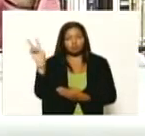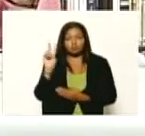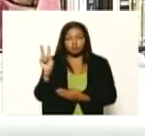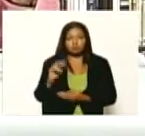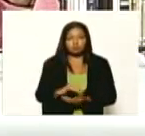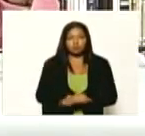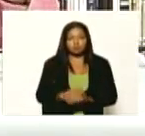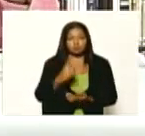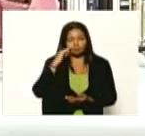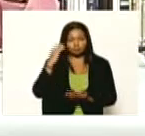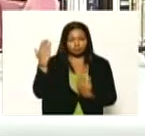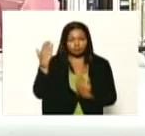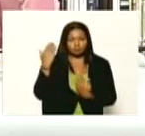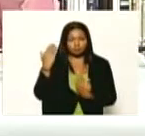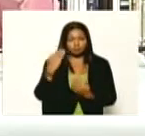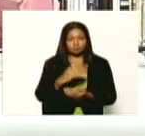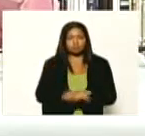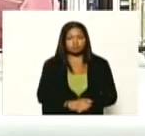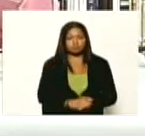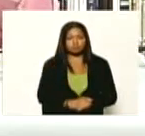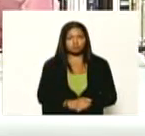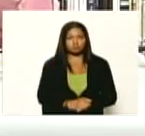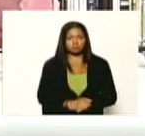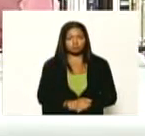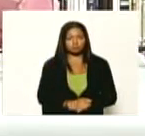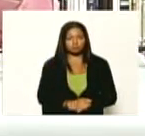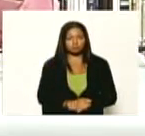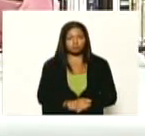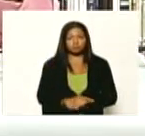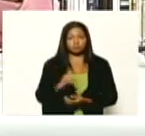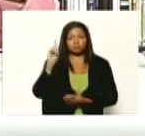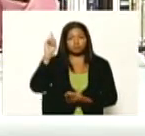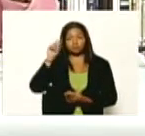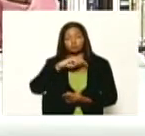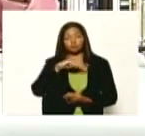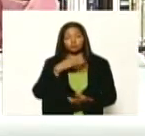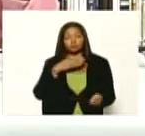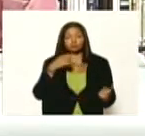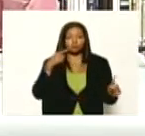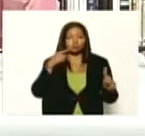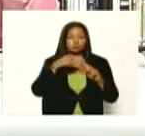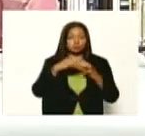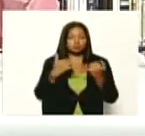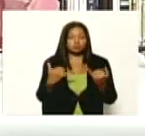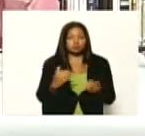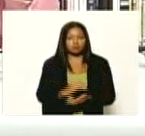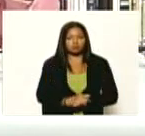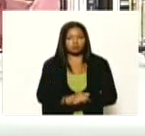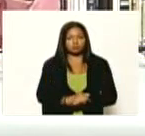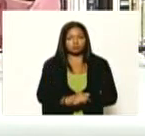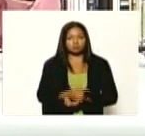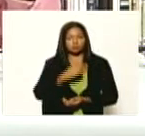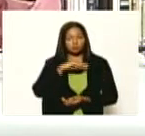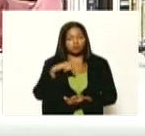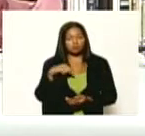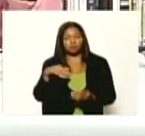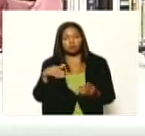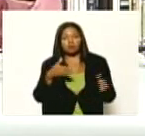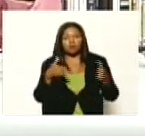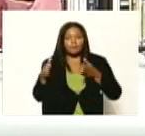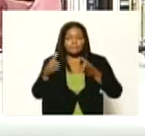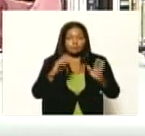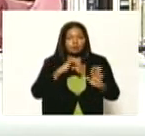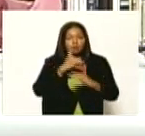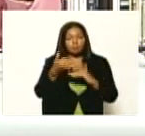está, pues. Aquí estamos. Este es nuestro camino. Este es nuestro camino. El camino del plan de la